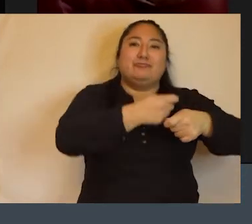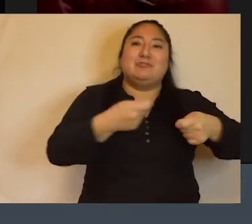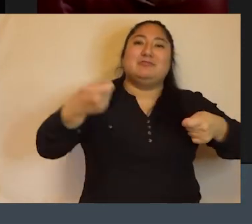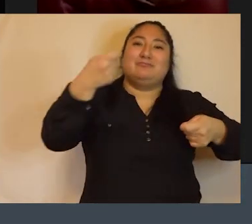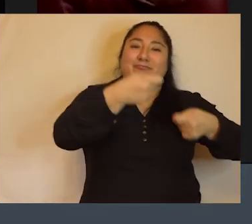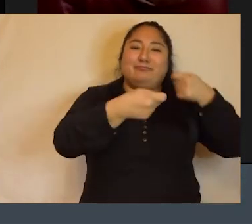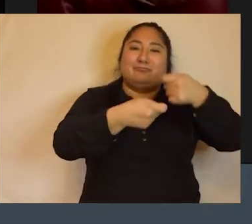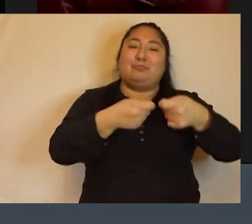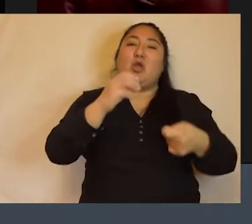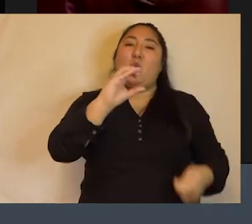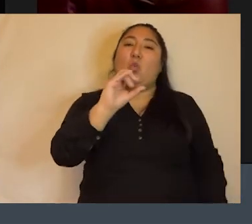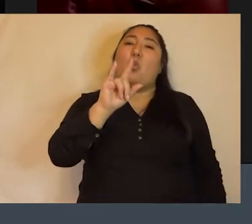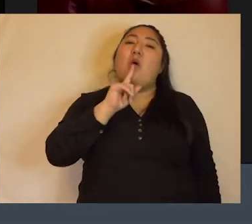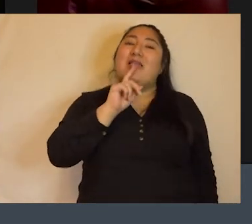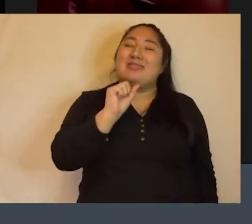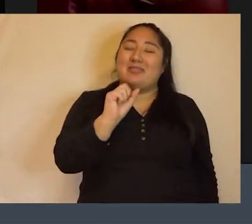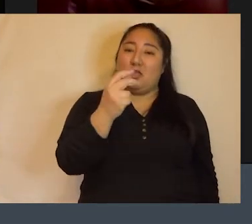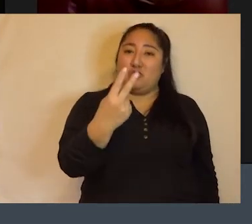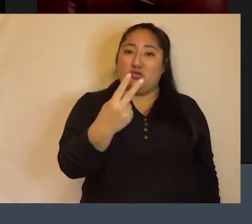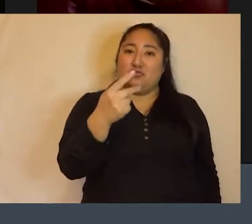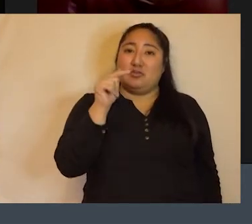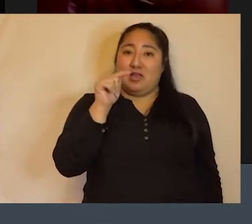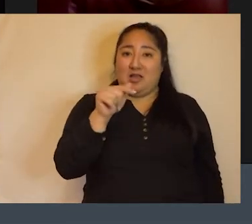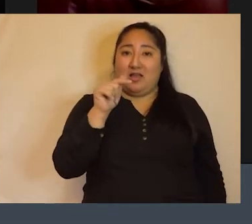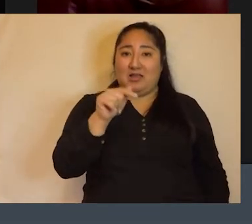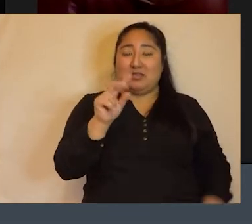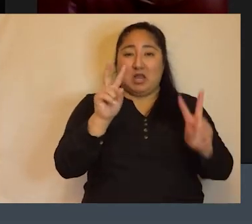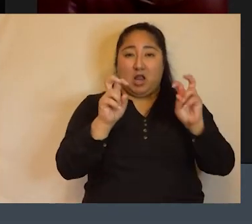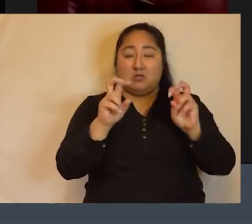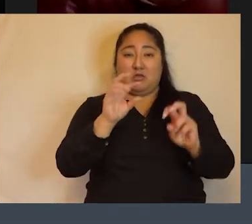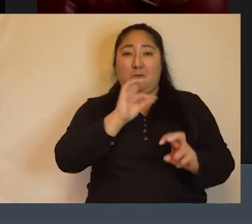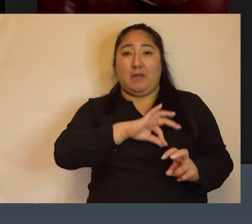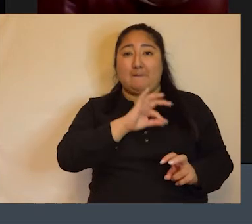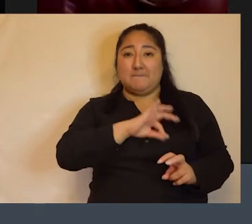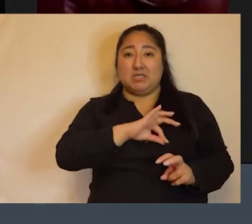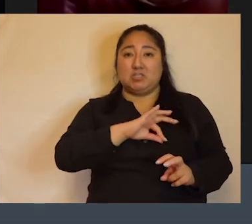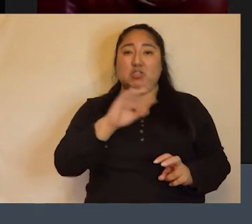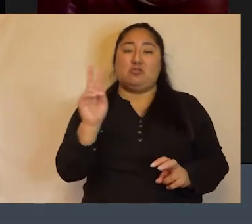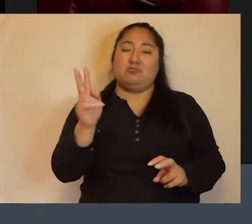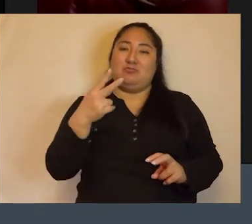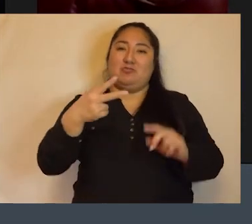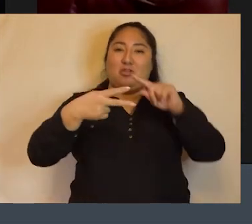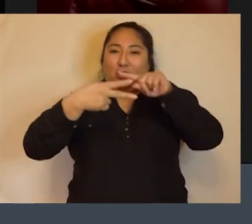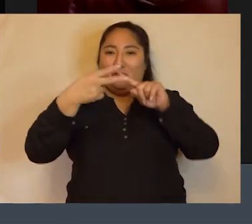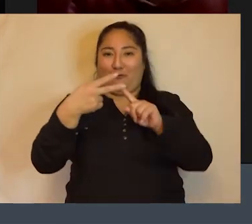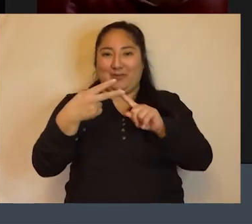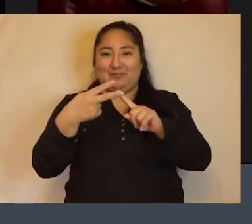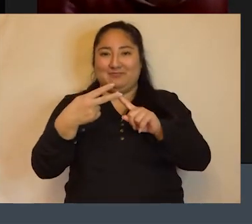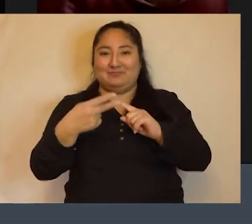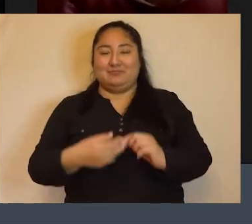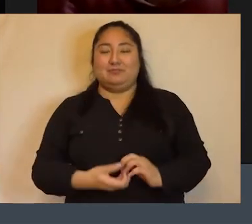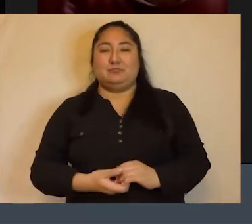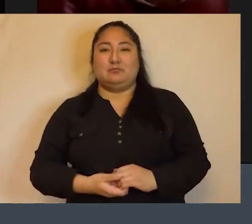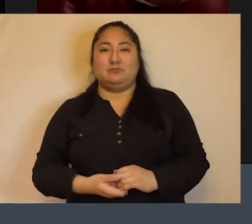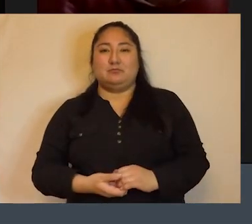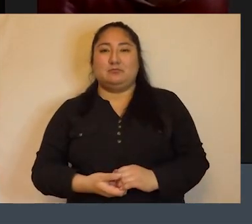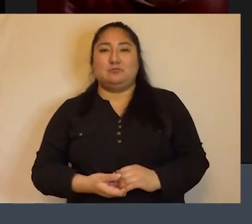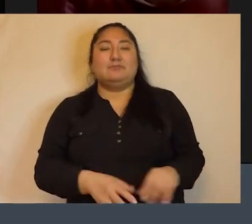vuelvo a capitalizar y la meto en una cuenta 2, por ejemplo, el efecto sobre la pensión va a ser de doble dividendo.